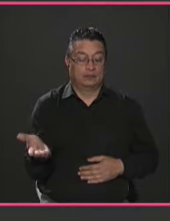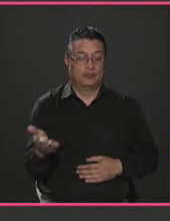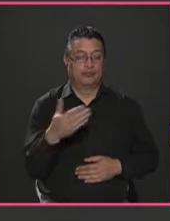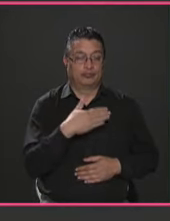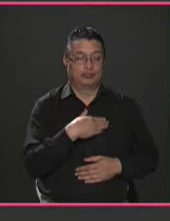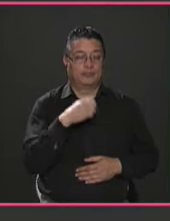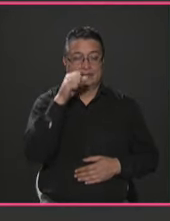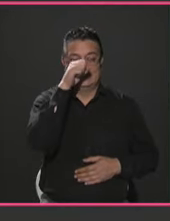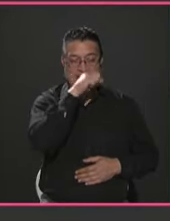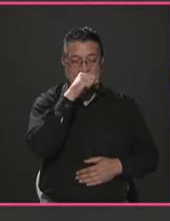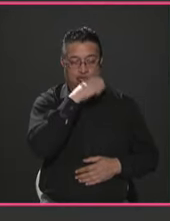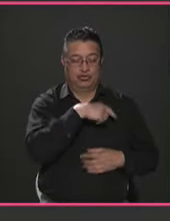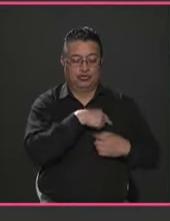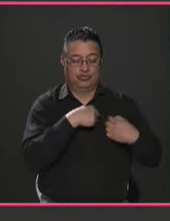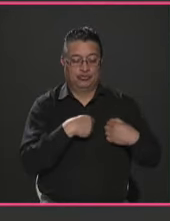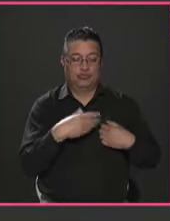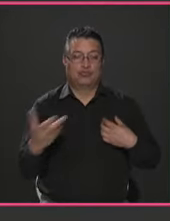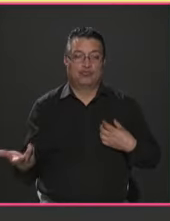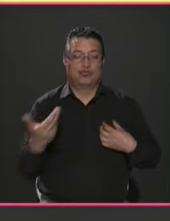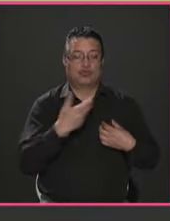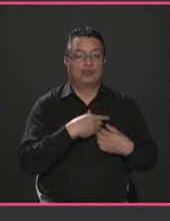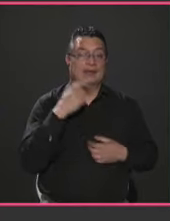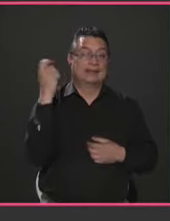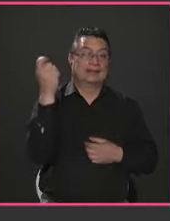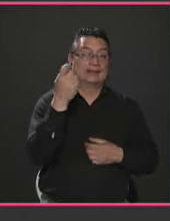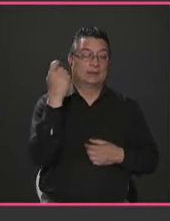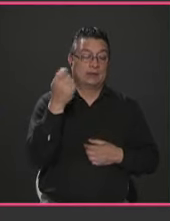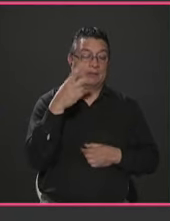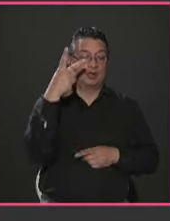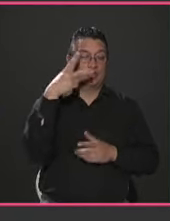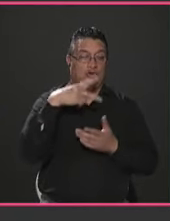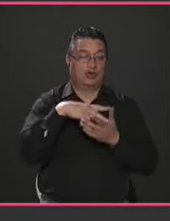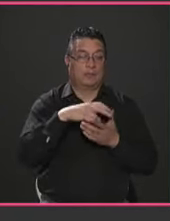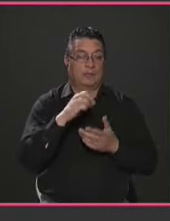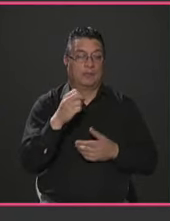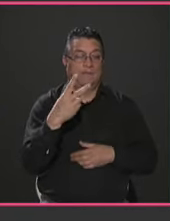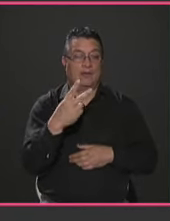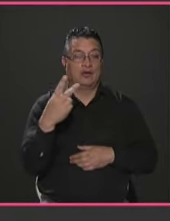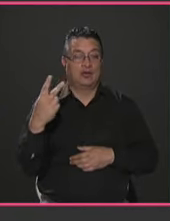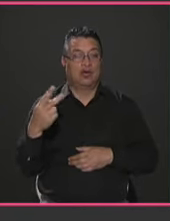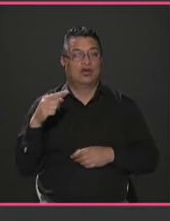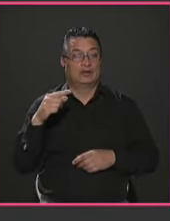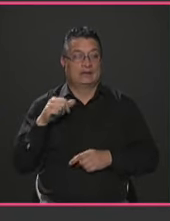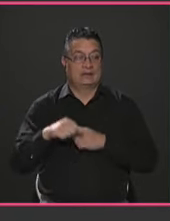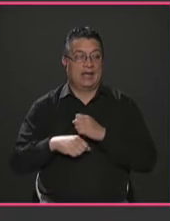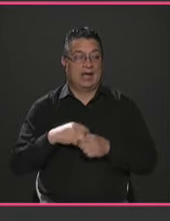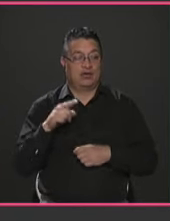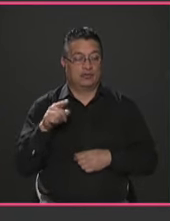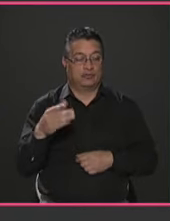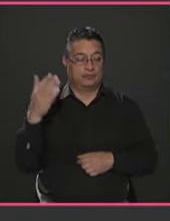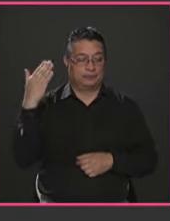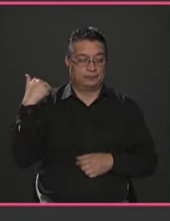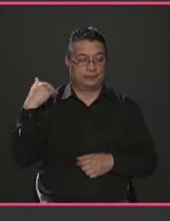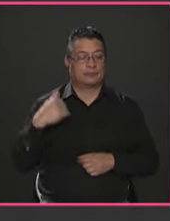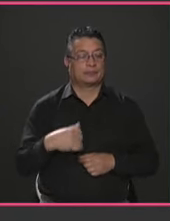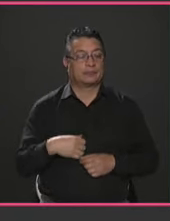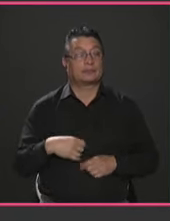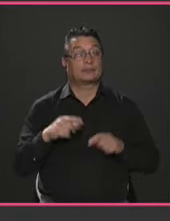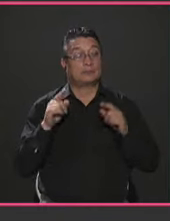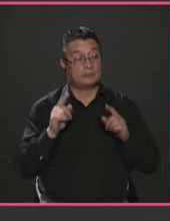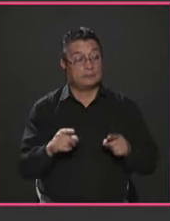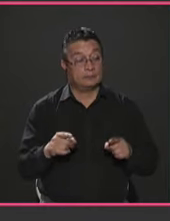corazón de cerdo implantado en septiembre de este mes este año del año pasado